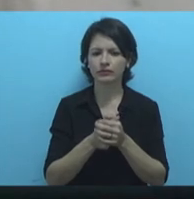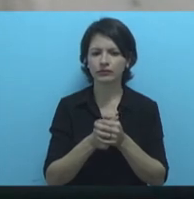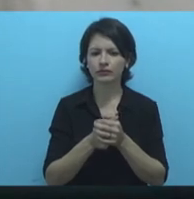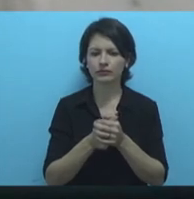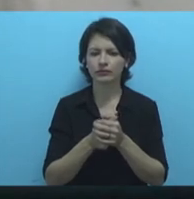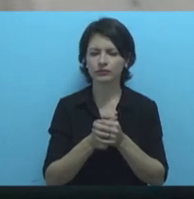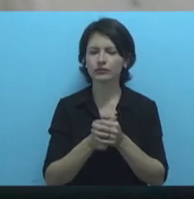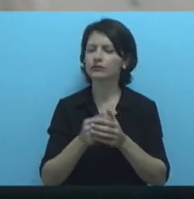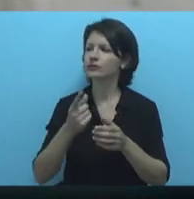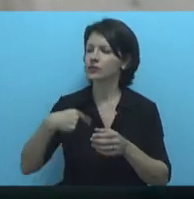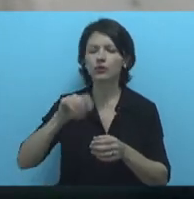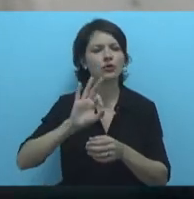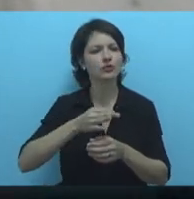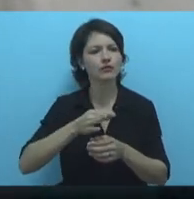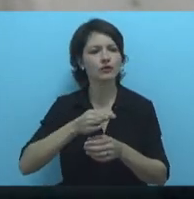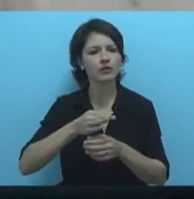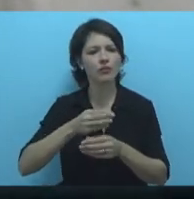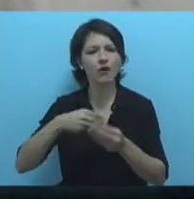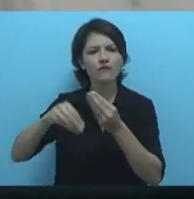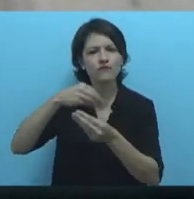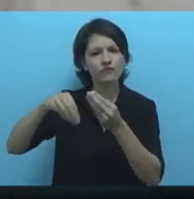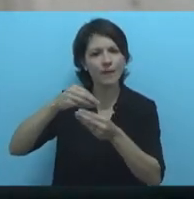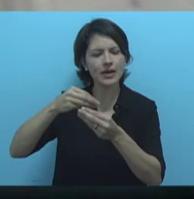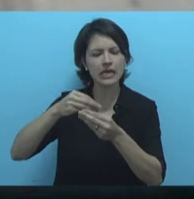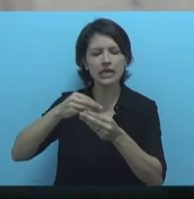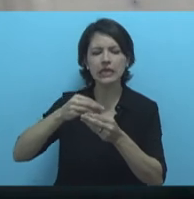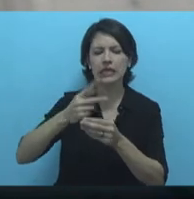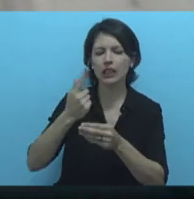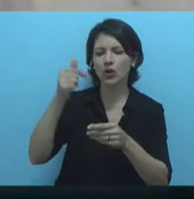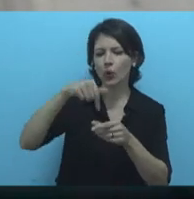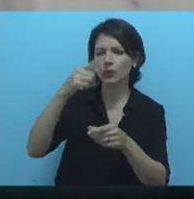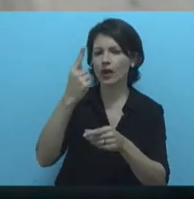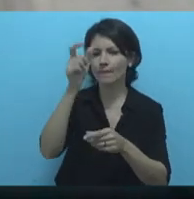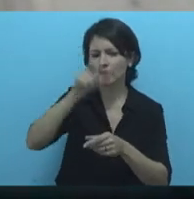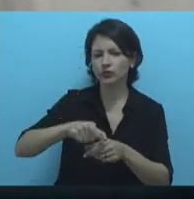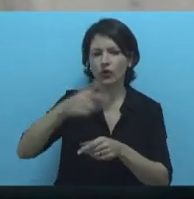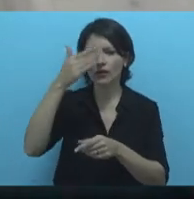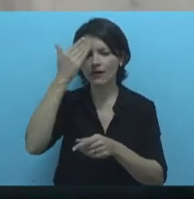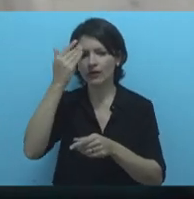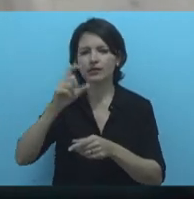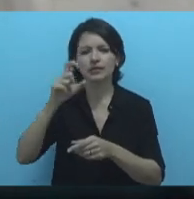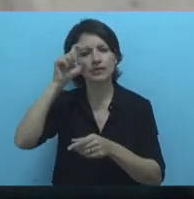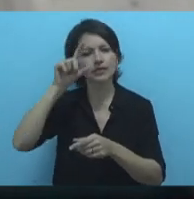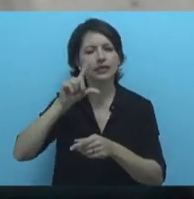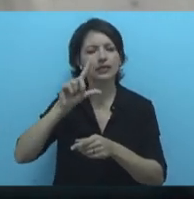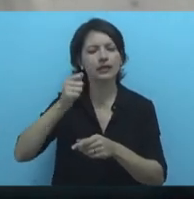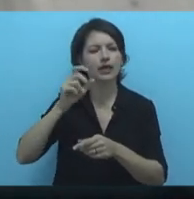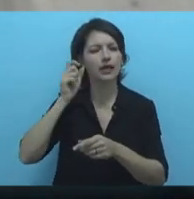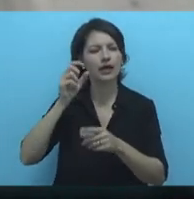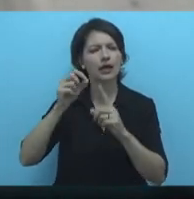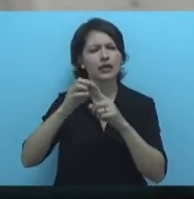como sabemos señor presidente las familias que tienen uno o varios miembros que padecen ser aquí tienen el inconveniente de recorrer